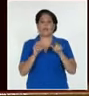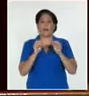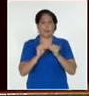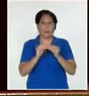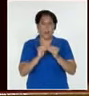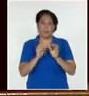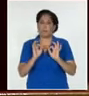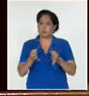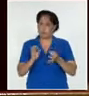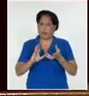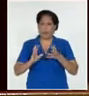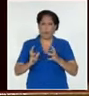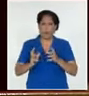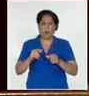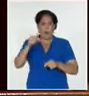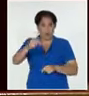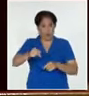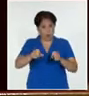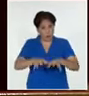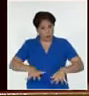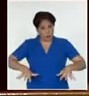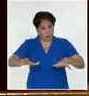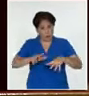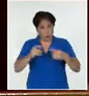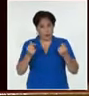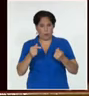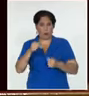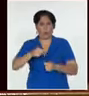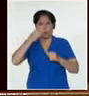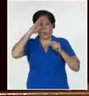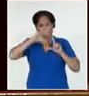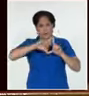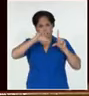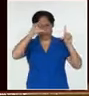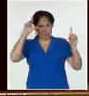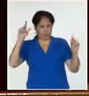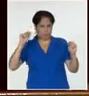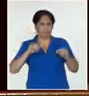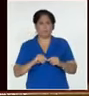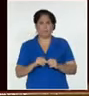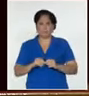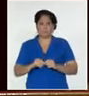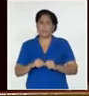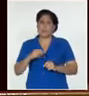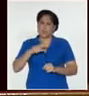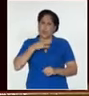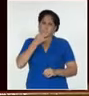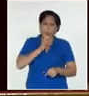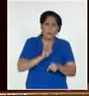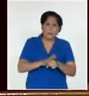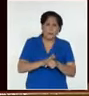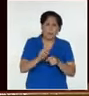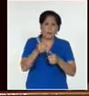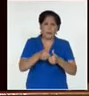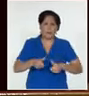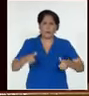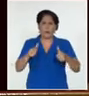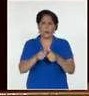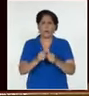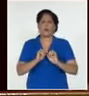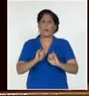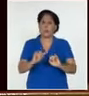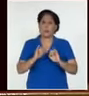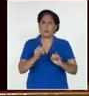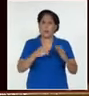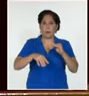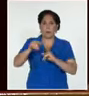desempeñar en las actuales condiciones en que vive el país. Les comentaba al principio las informaciones dadas por los